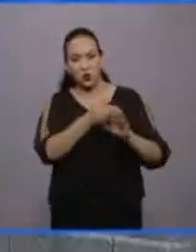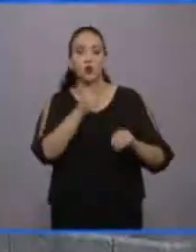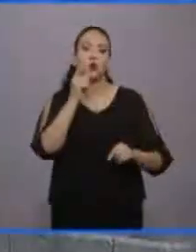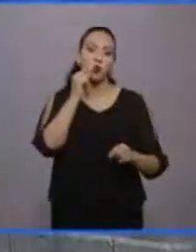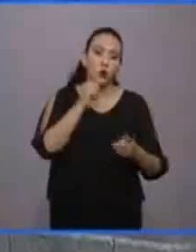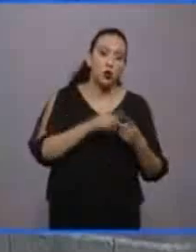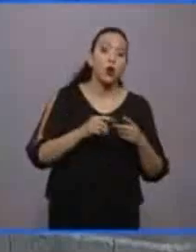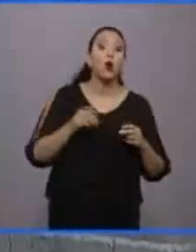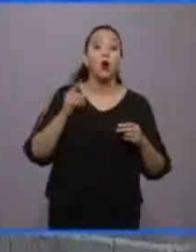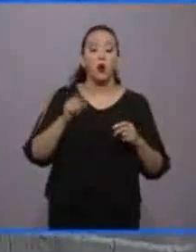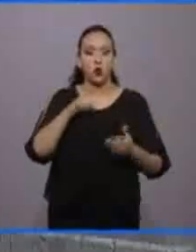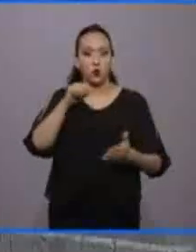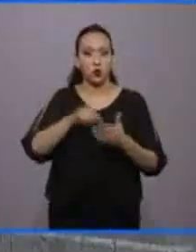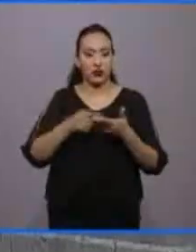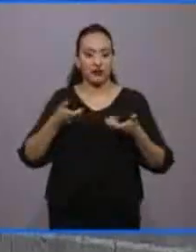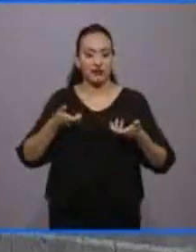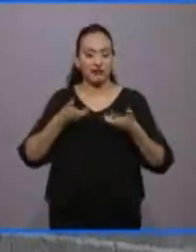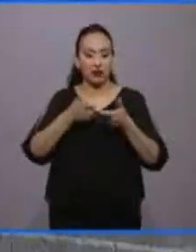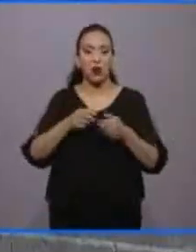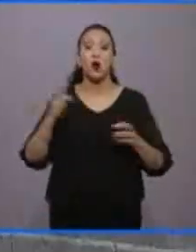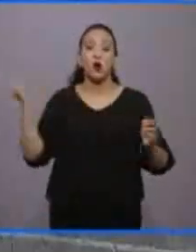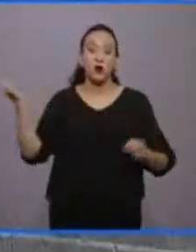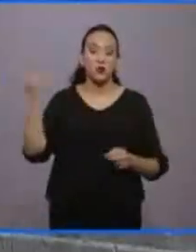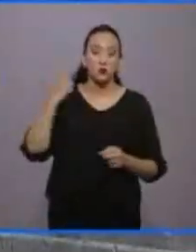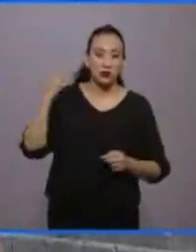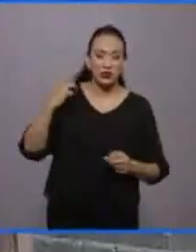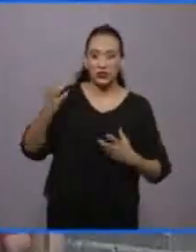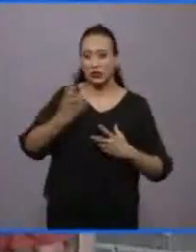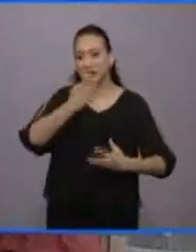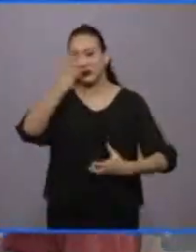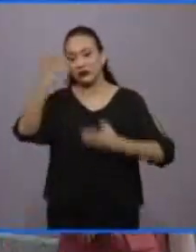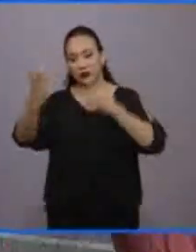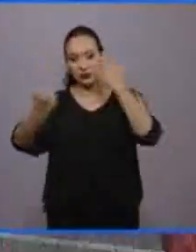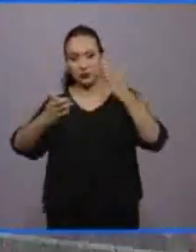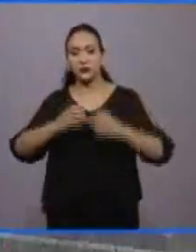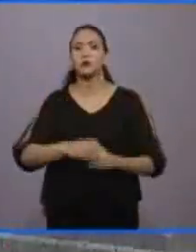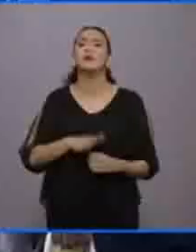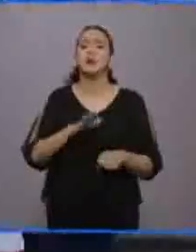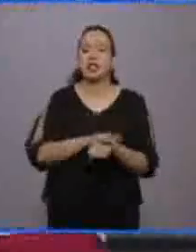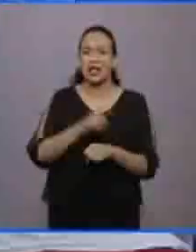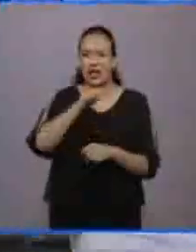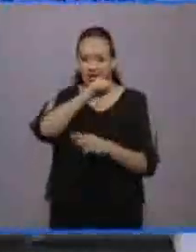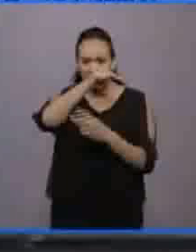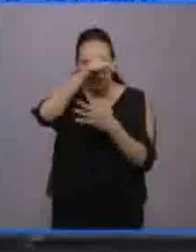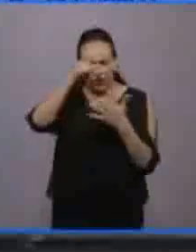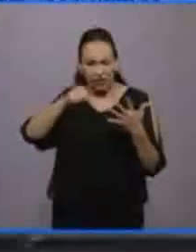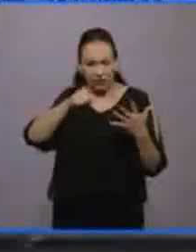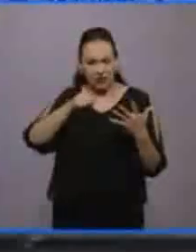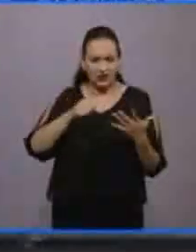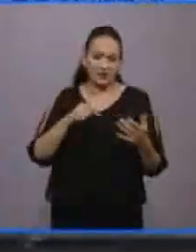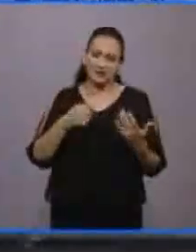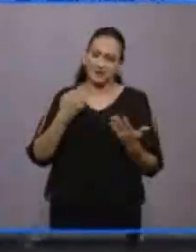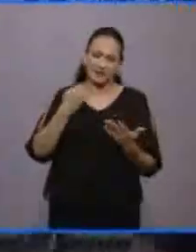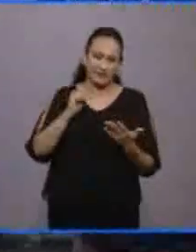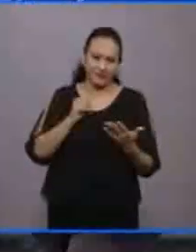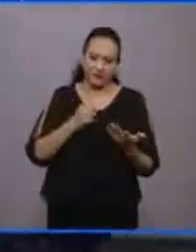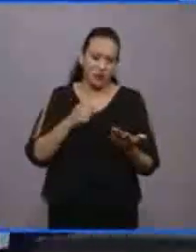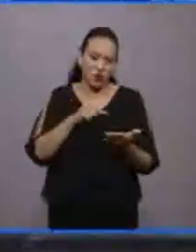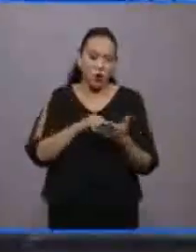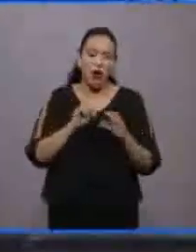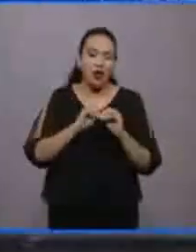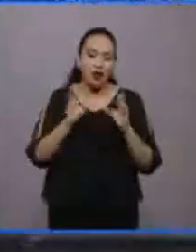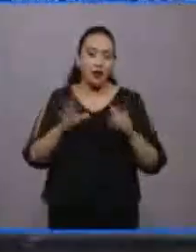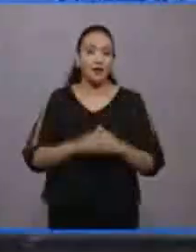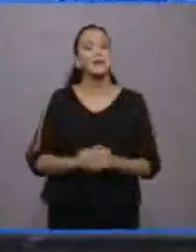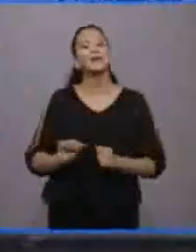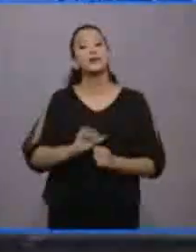espectáculos públicos, generar escándalos o alterar el orden público, ya que resultaban ambiguas y arbitrarias. Además, invalidó